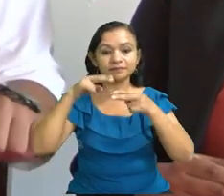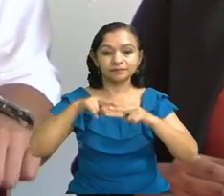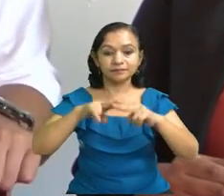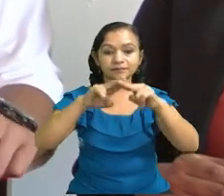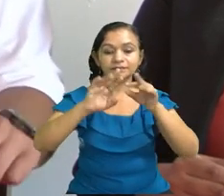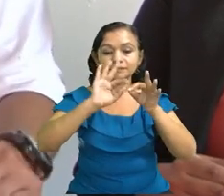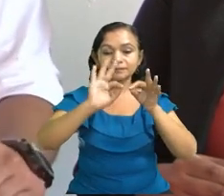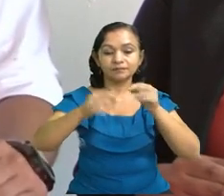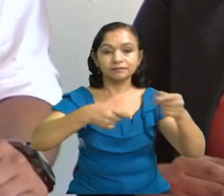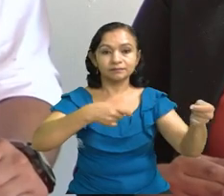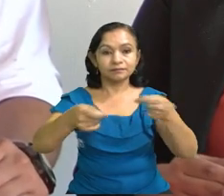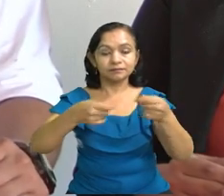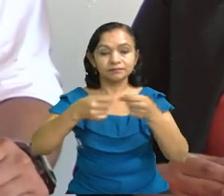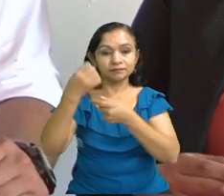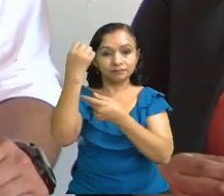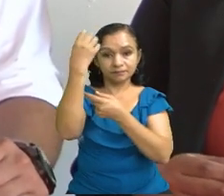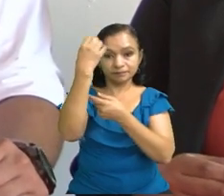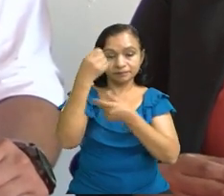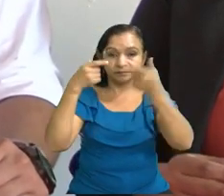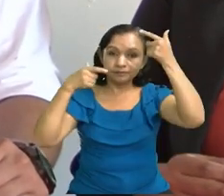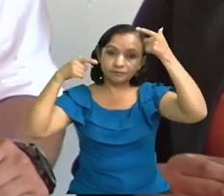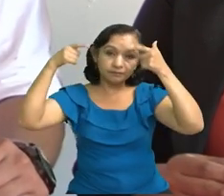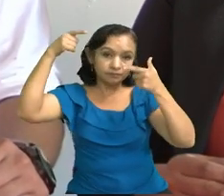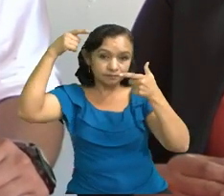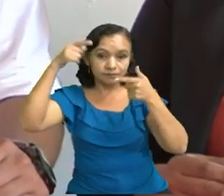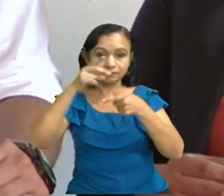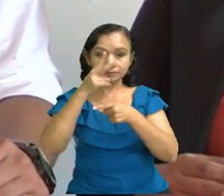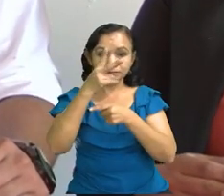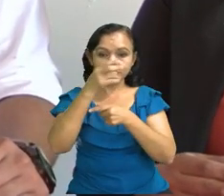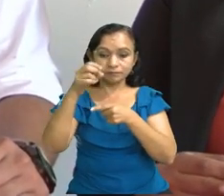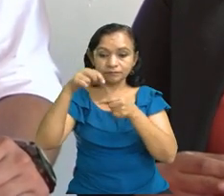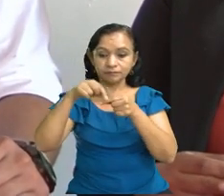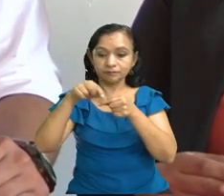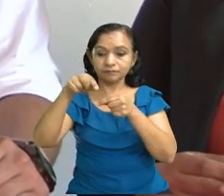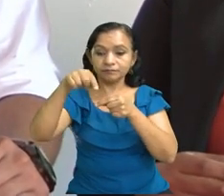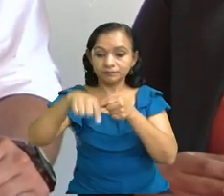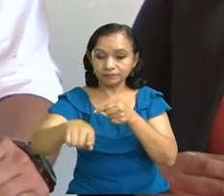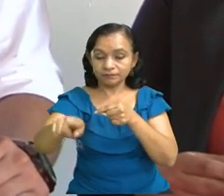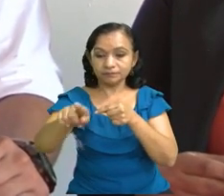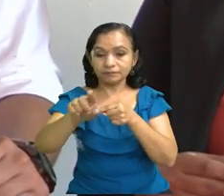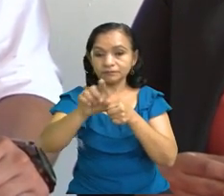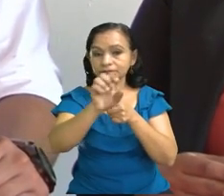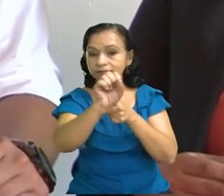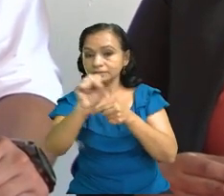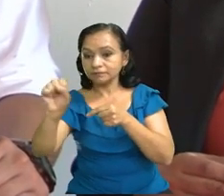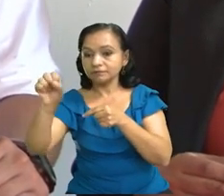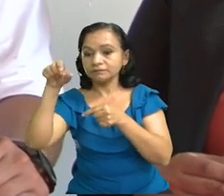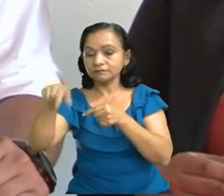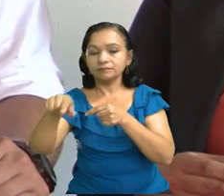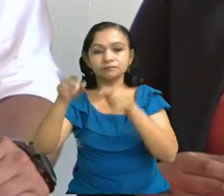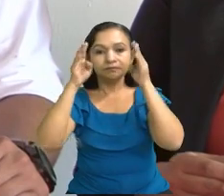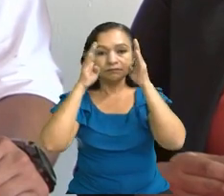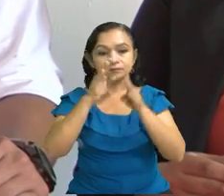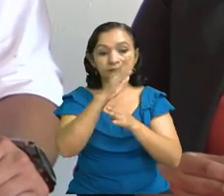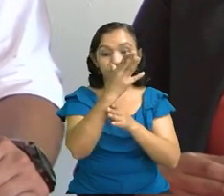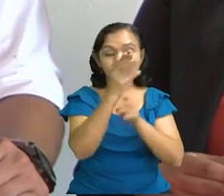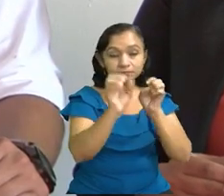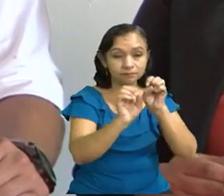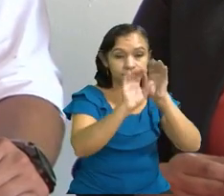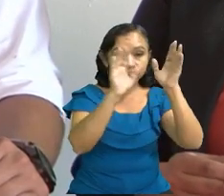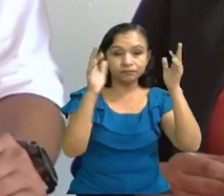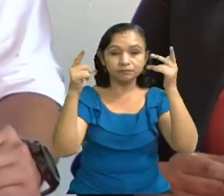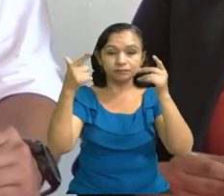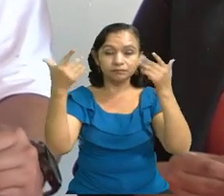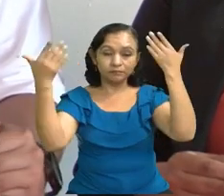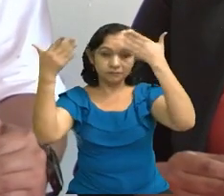Ferias está situado de los semáforos del Memorial Sandino, 200 metros hacia abajo, 300 metros al sur. Los horarios de atención son de 9 de la mañana a las 7